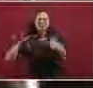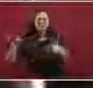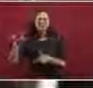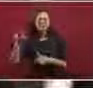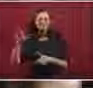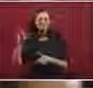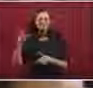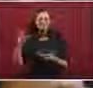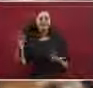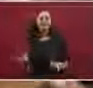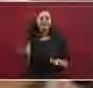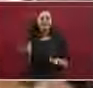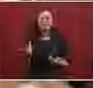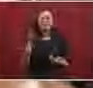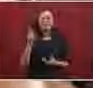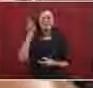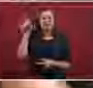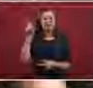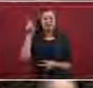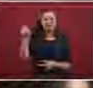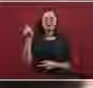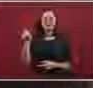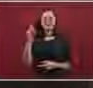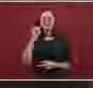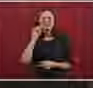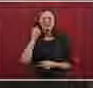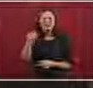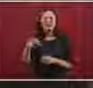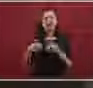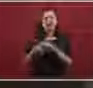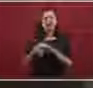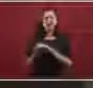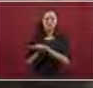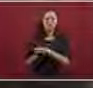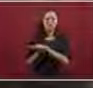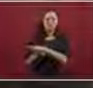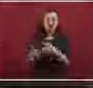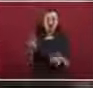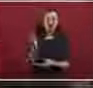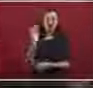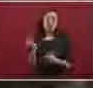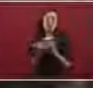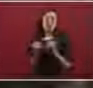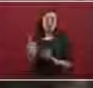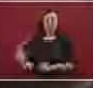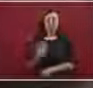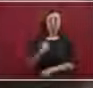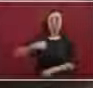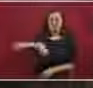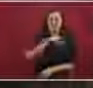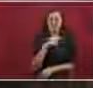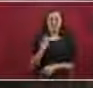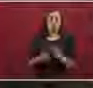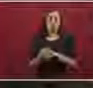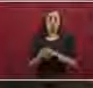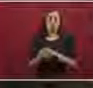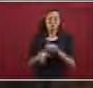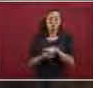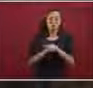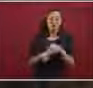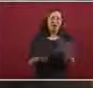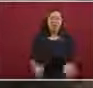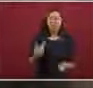que significa los mochis Sinaloa, significa tortugas en el agua. Ya aparecemos nosotros las tortugas. No tenemos apoyo, no hay